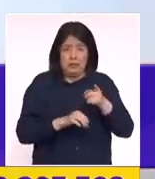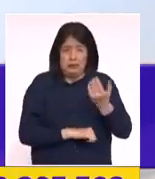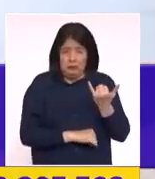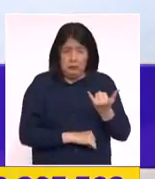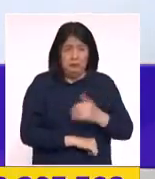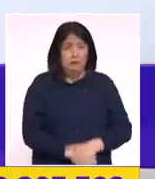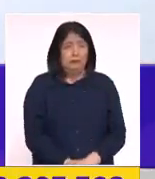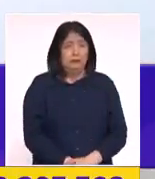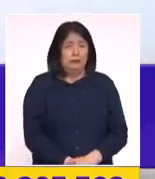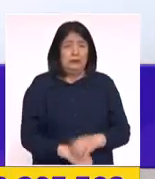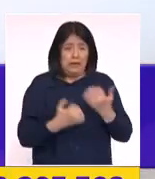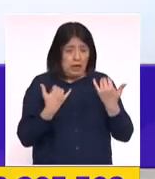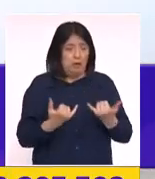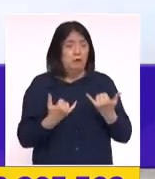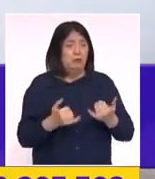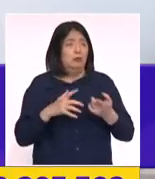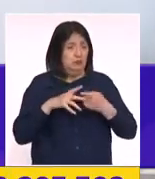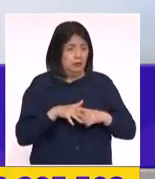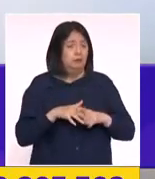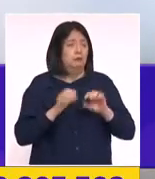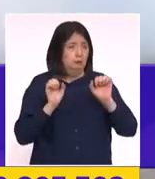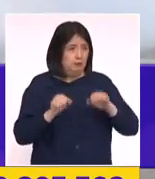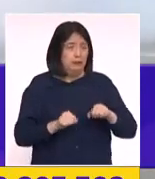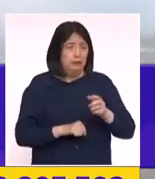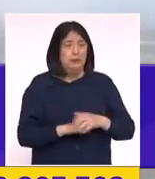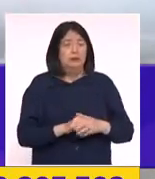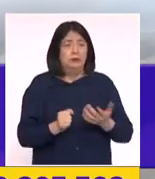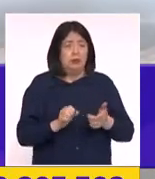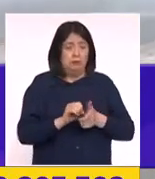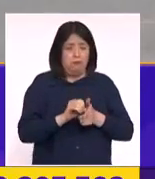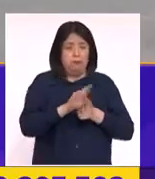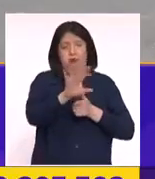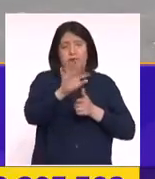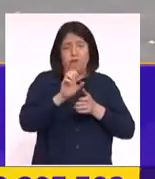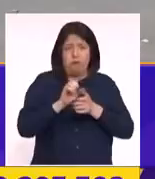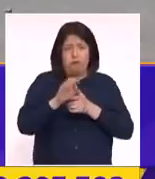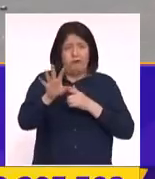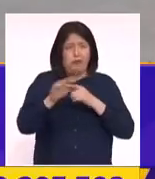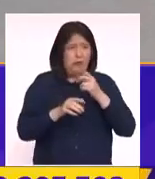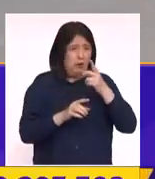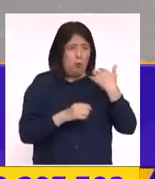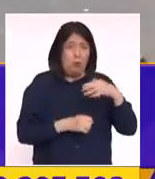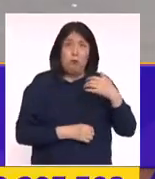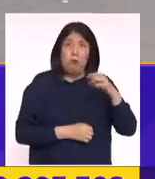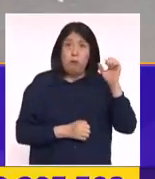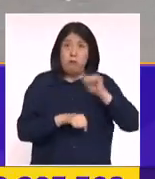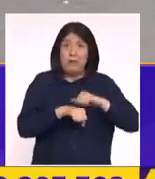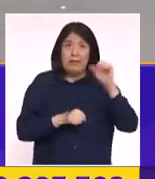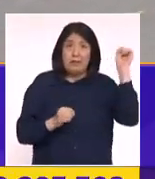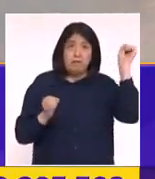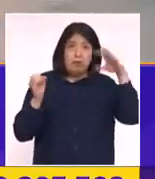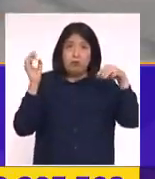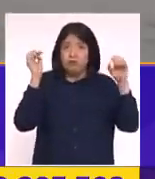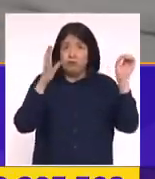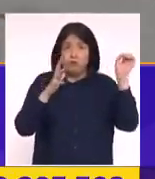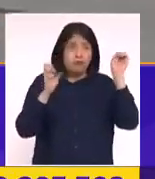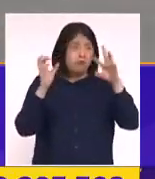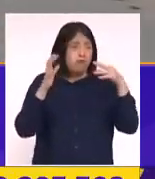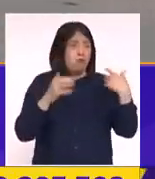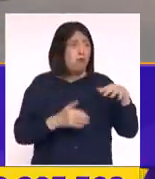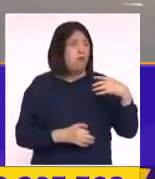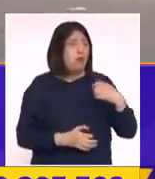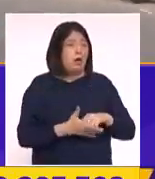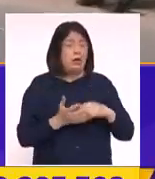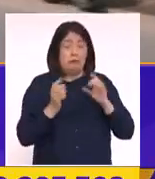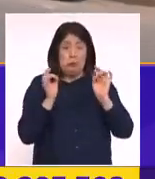que se comienzan a lanzar esos gases lacrimógenos, llueven las piedras a esta hora de la tarde, Fátima. Terrible la